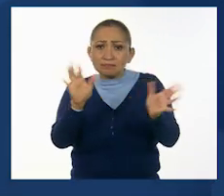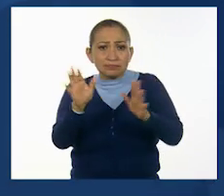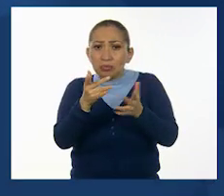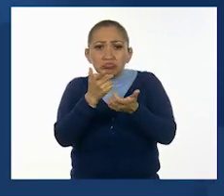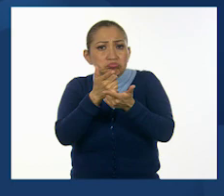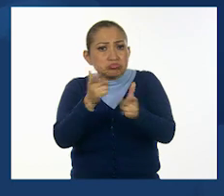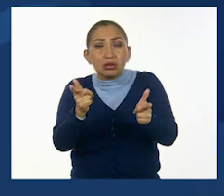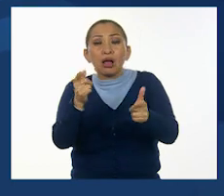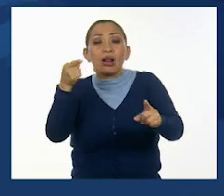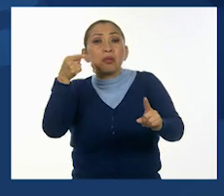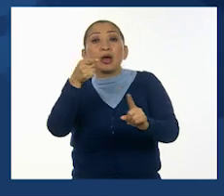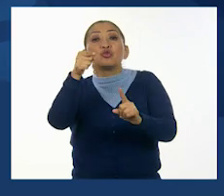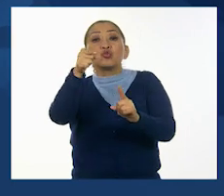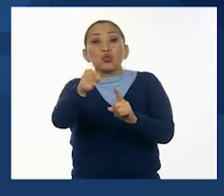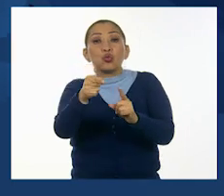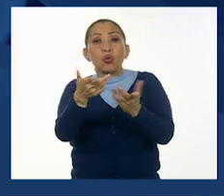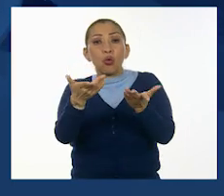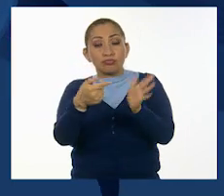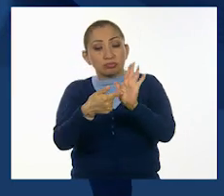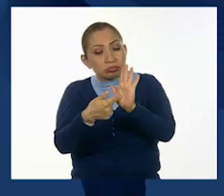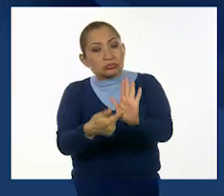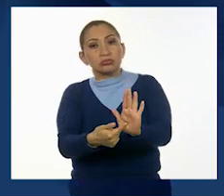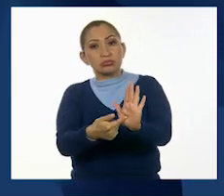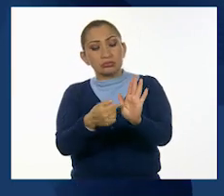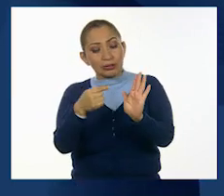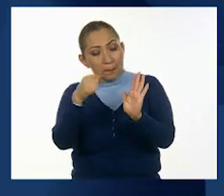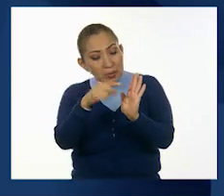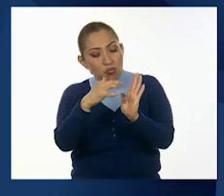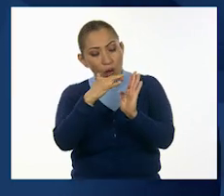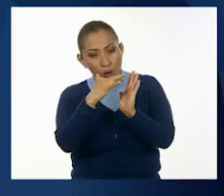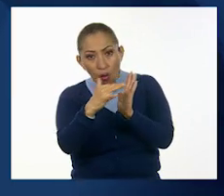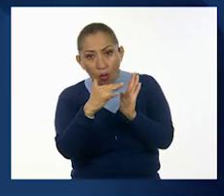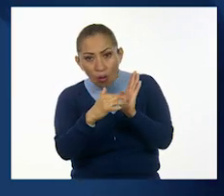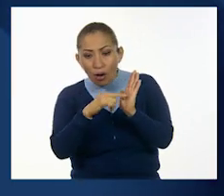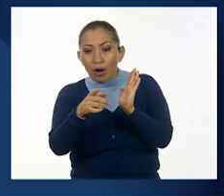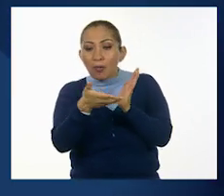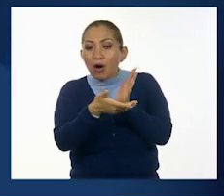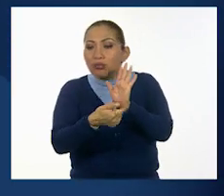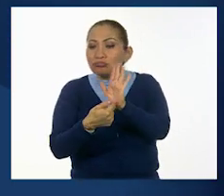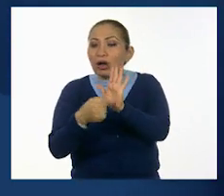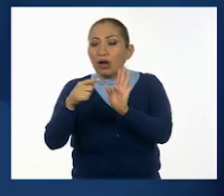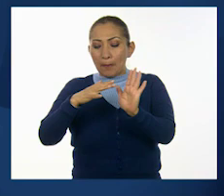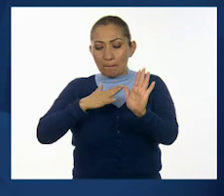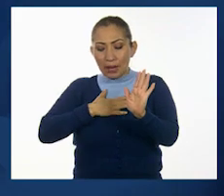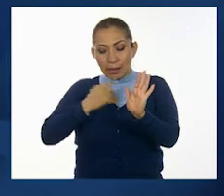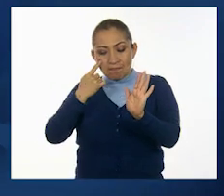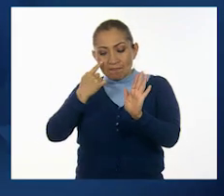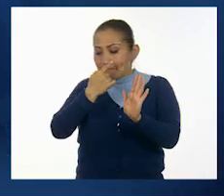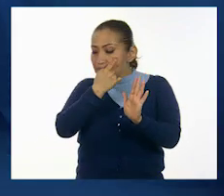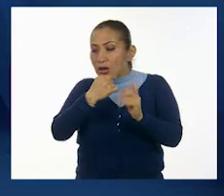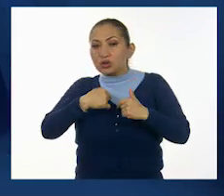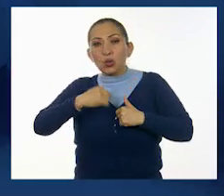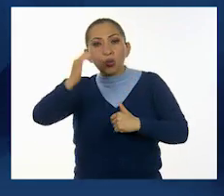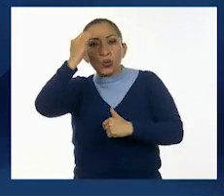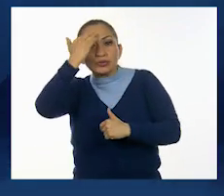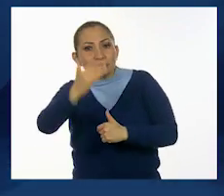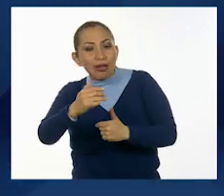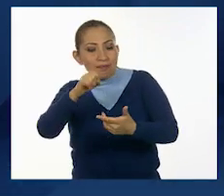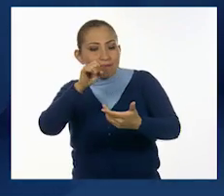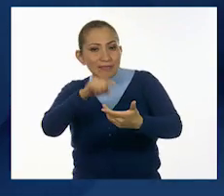el objetivo es que vincules el mundo representado en el texto con tu mundo, con lo que tú